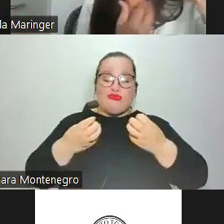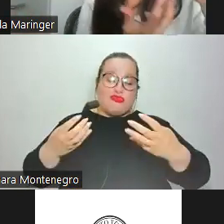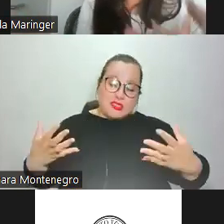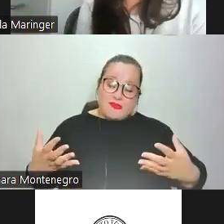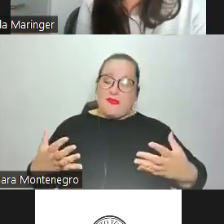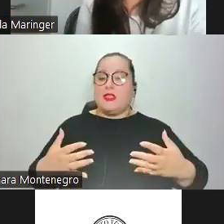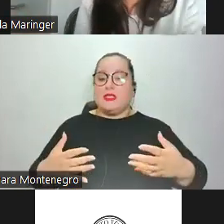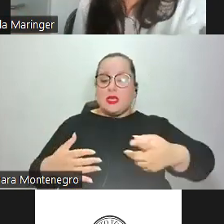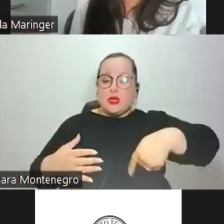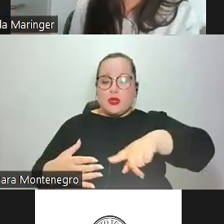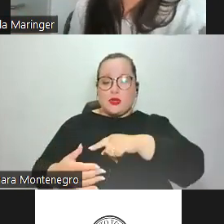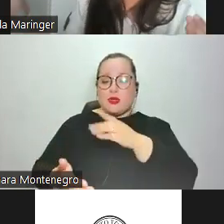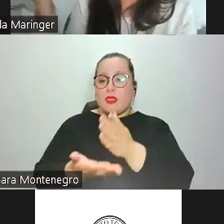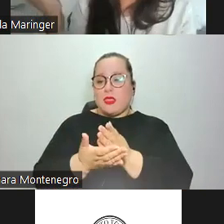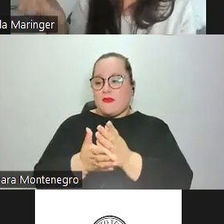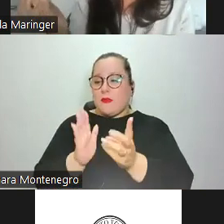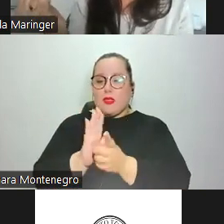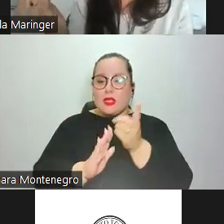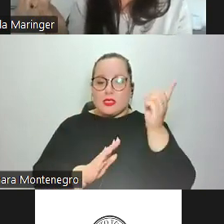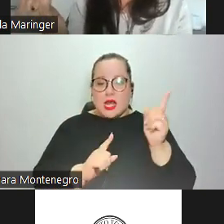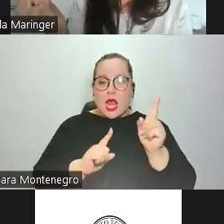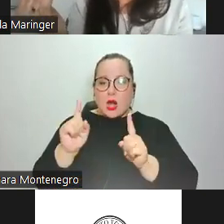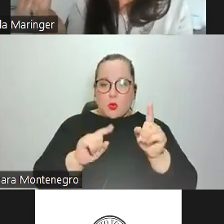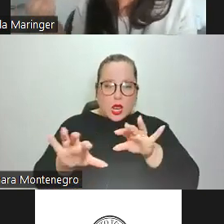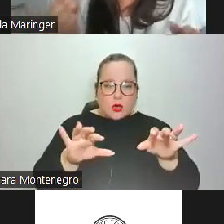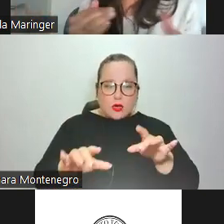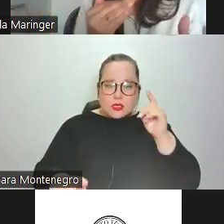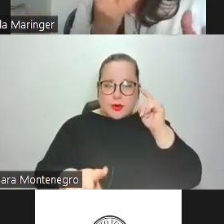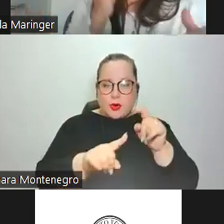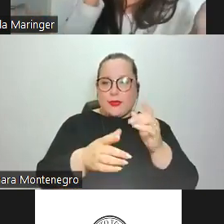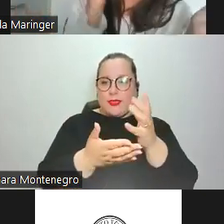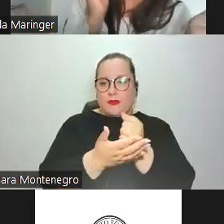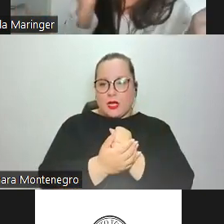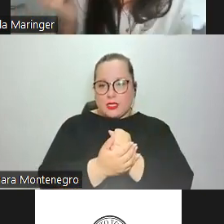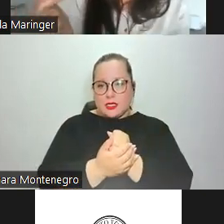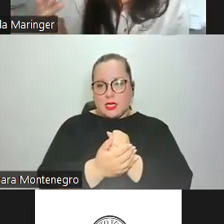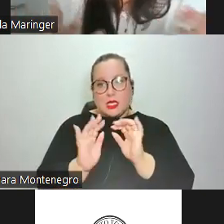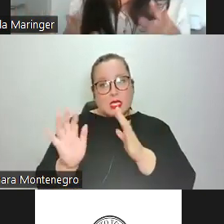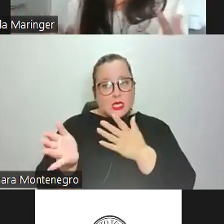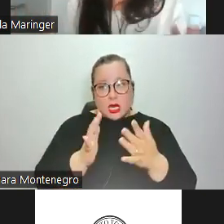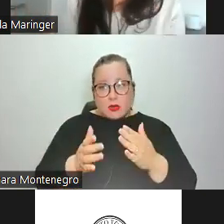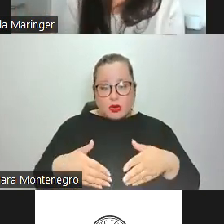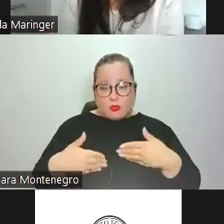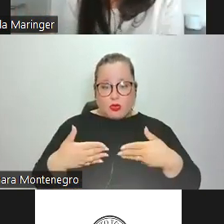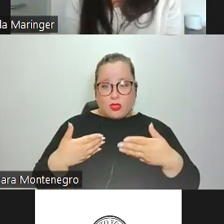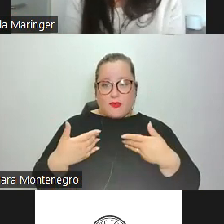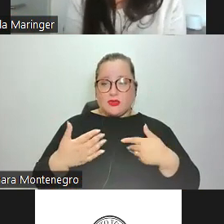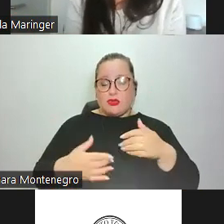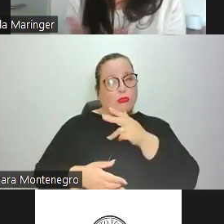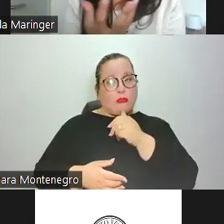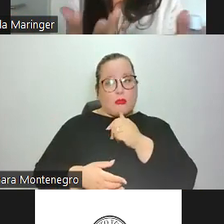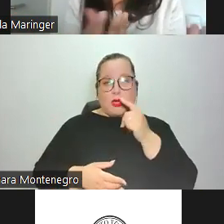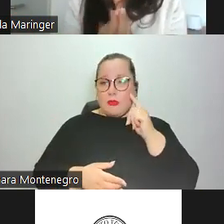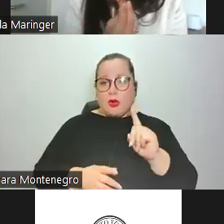cosas que vamos a tener que desarrollar para lograr un objetivo mayor. Y no va a ser tan, quizá tan motivante, pero ahí es donde